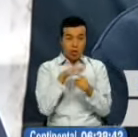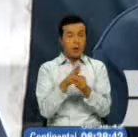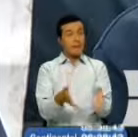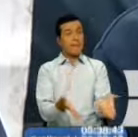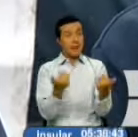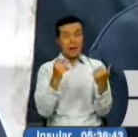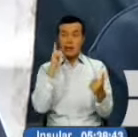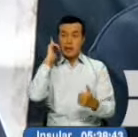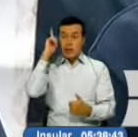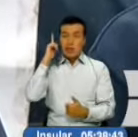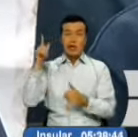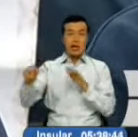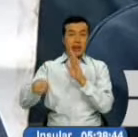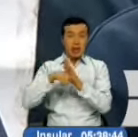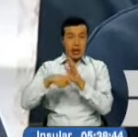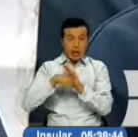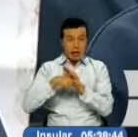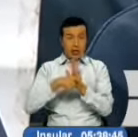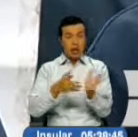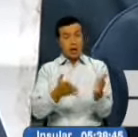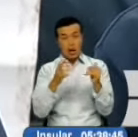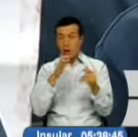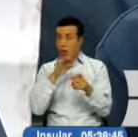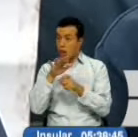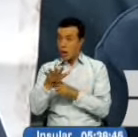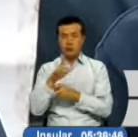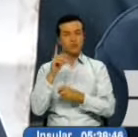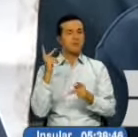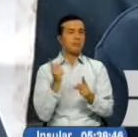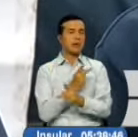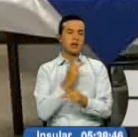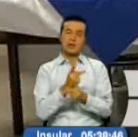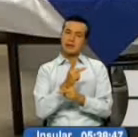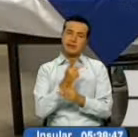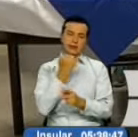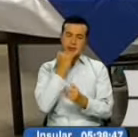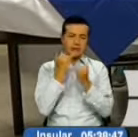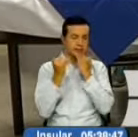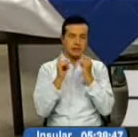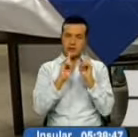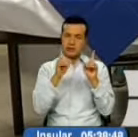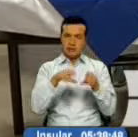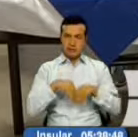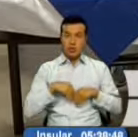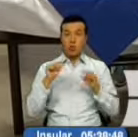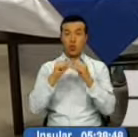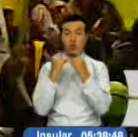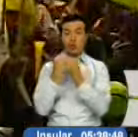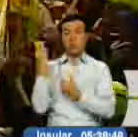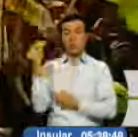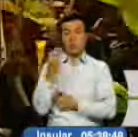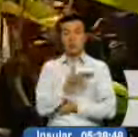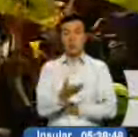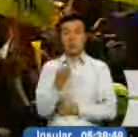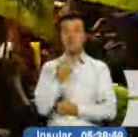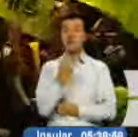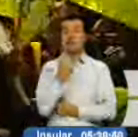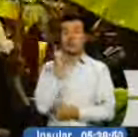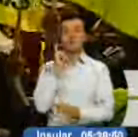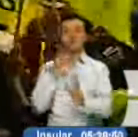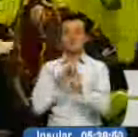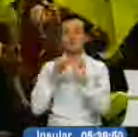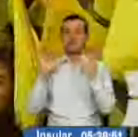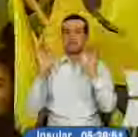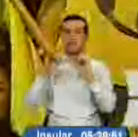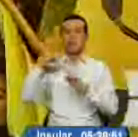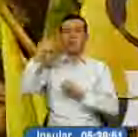estos líderes negativos y que los consideramos de cierta manera irresponsables. Estos grupos de jóvenes también señalaron que participarán en la